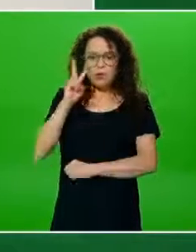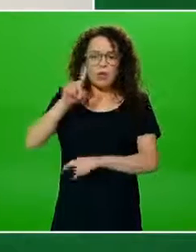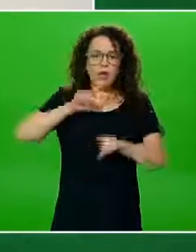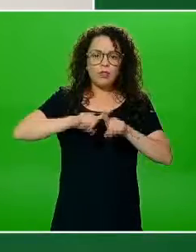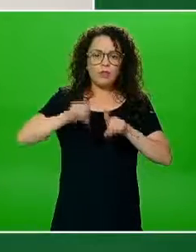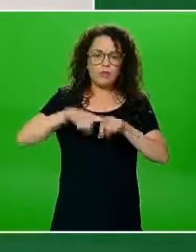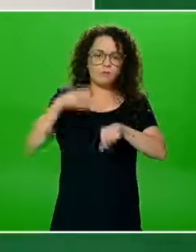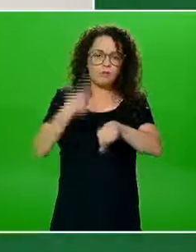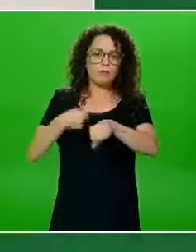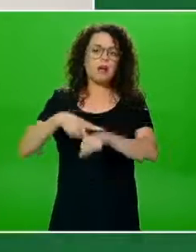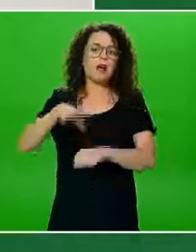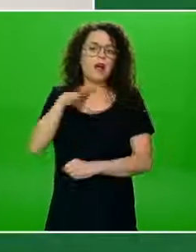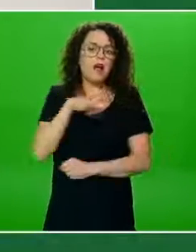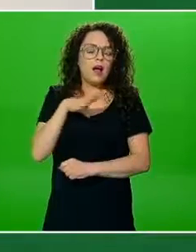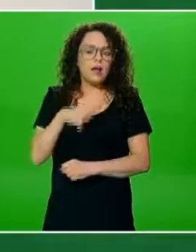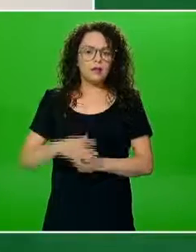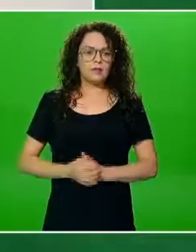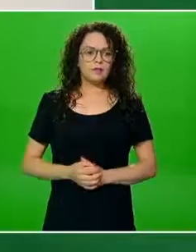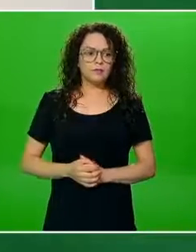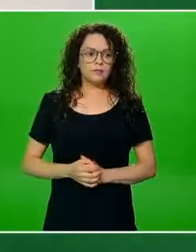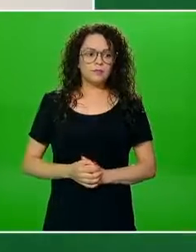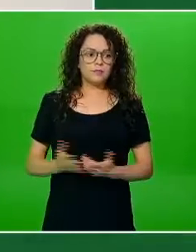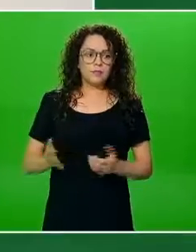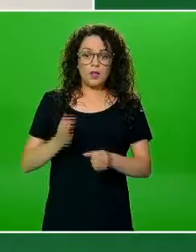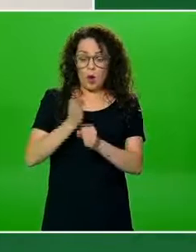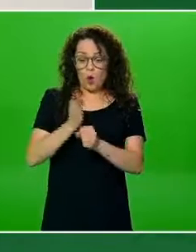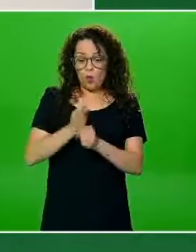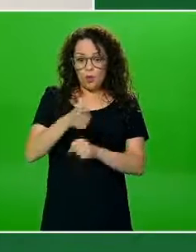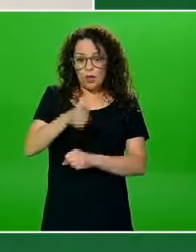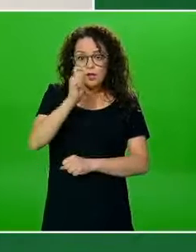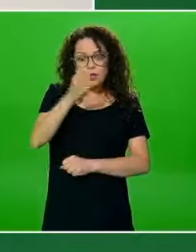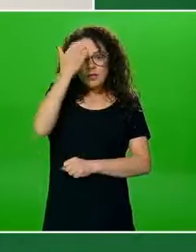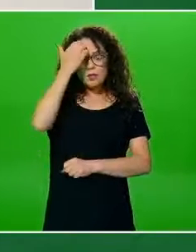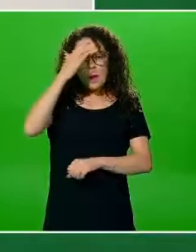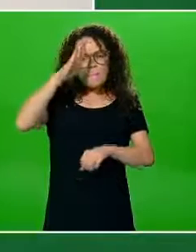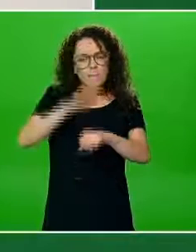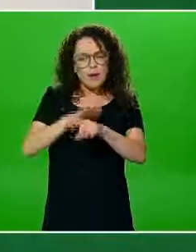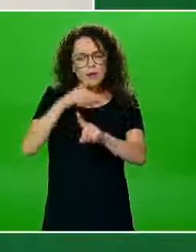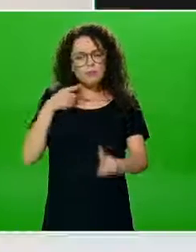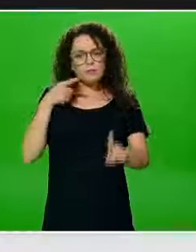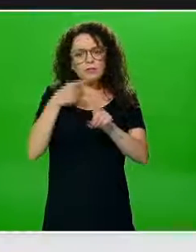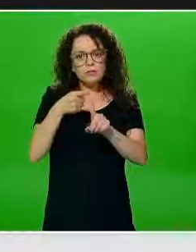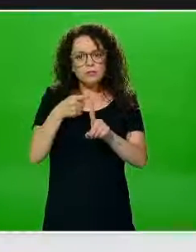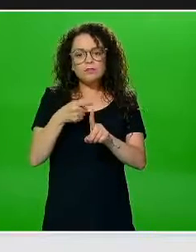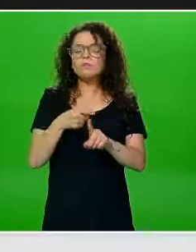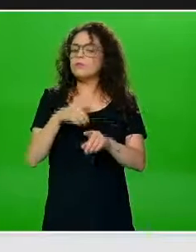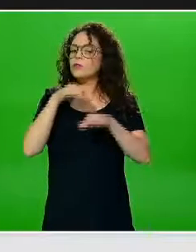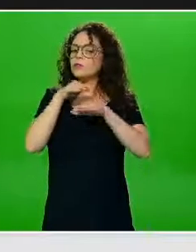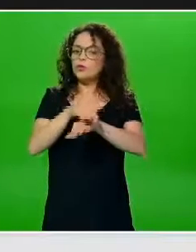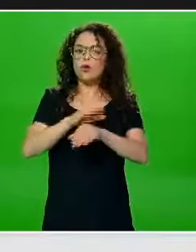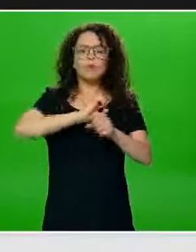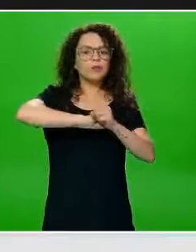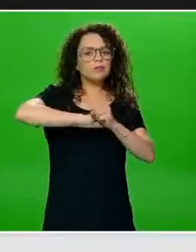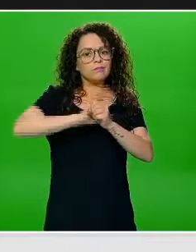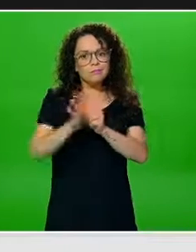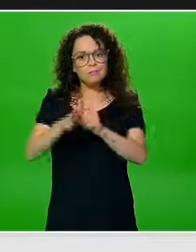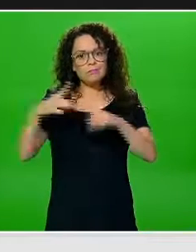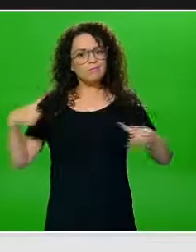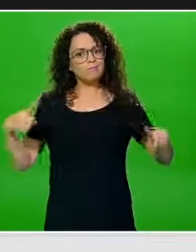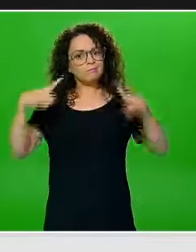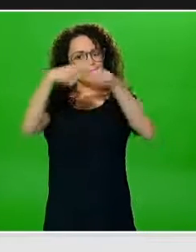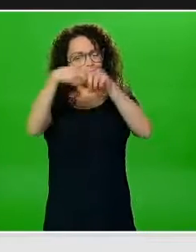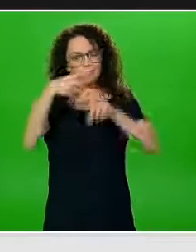diferentes enfermedades, ¿no? En este momento ustedes están conociendo principalmente productos de COVID-19 y de SAVI, pero